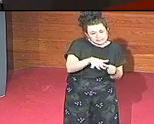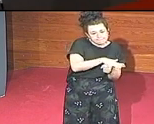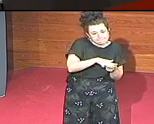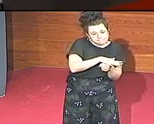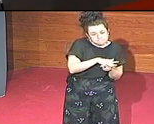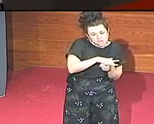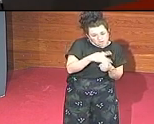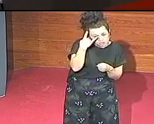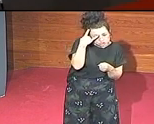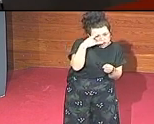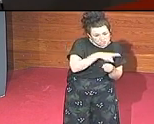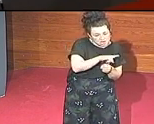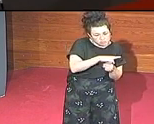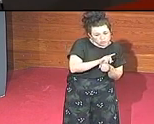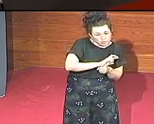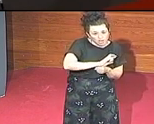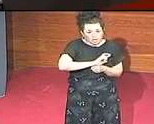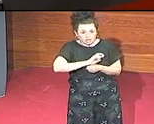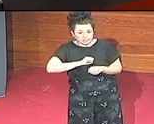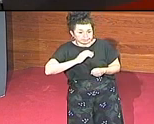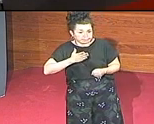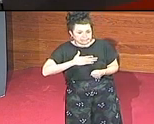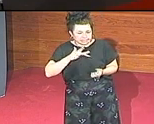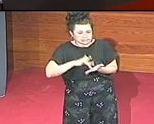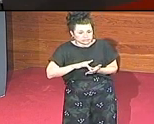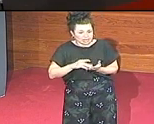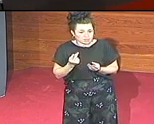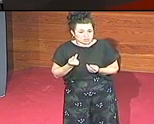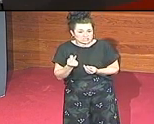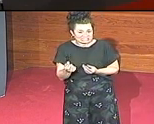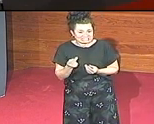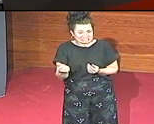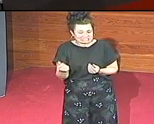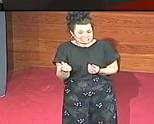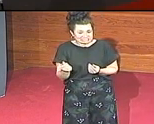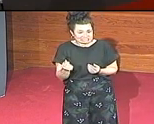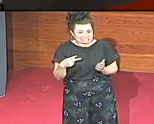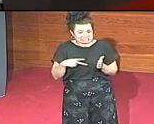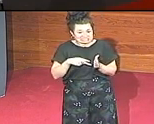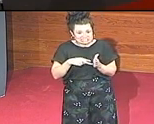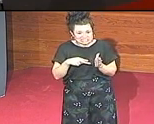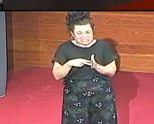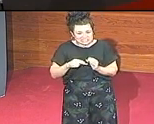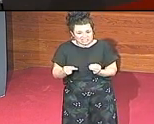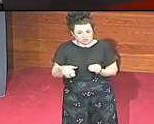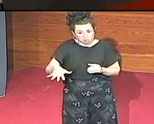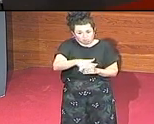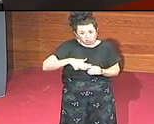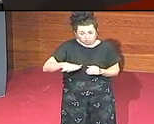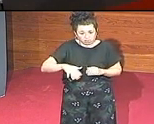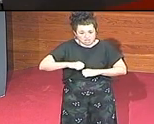al día siguiente pues estás contando cómo era un campo de refugiados en siria no al final de este tipo de gráficos por ejemplo esto lo planteo yo